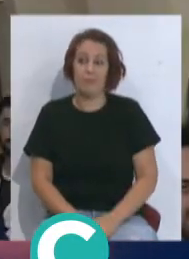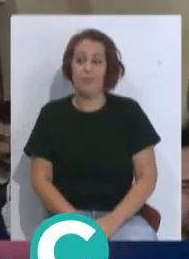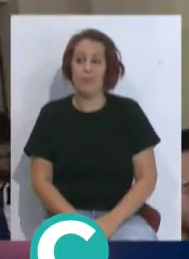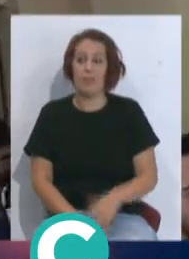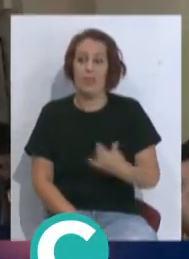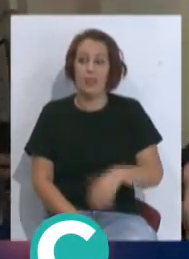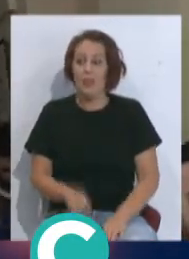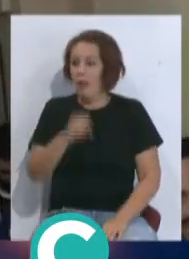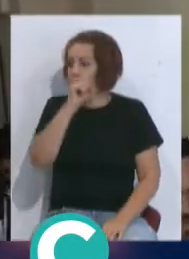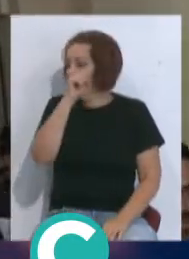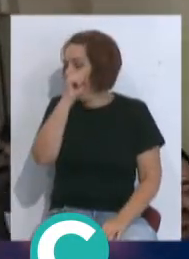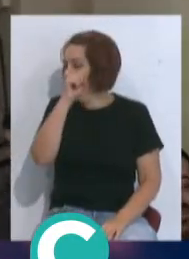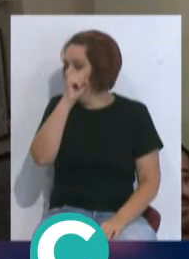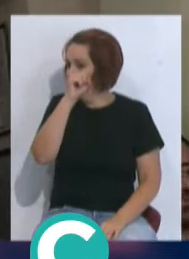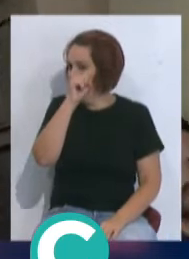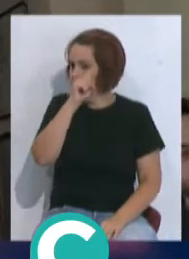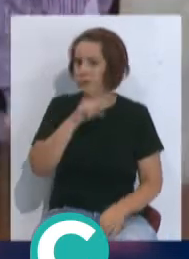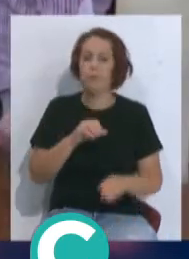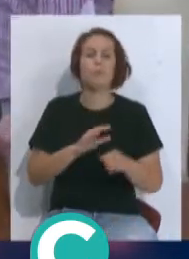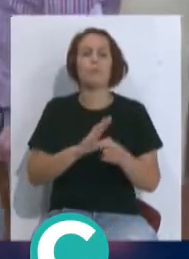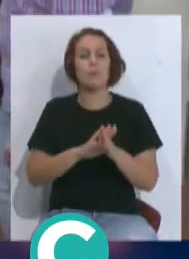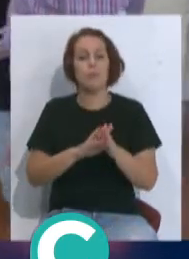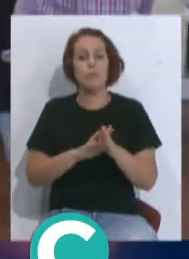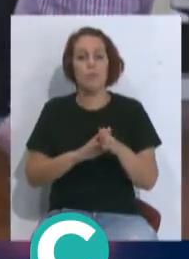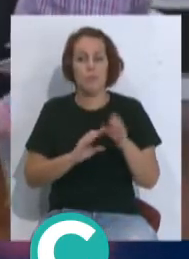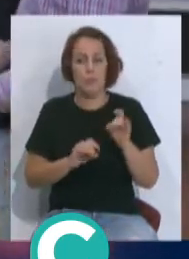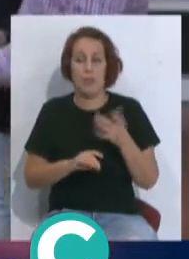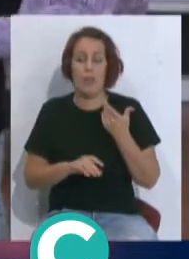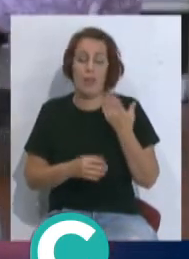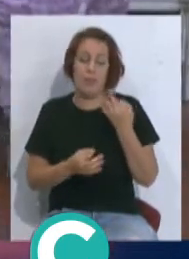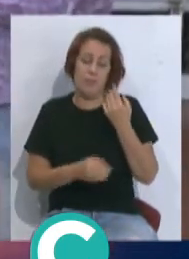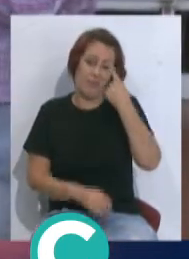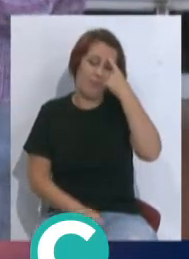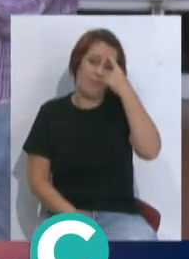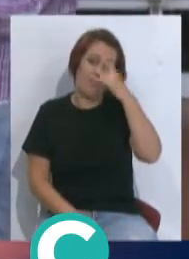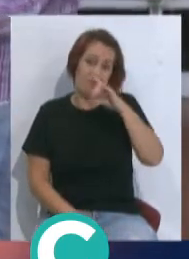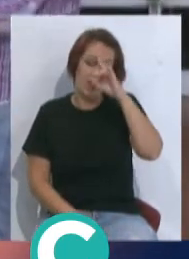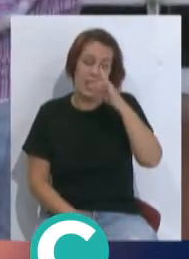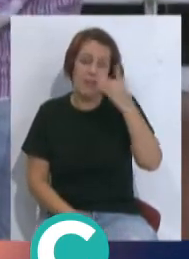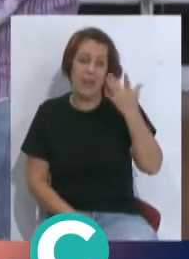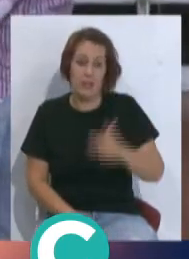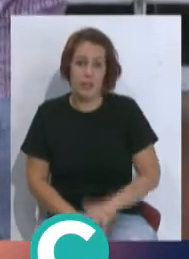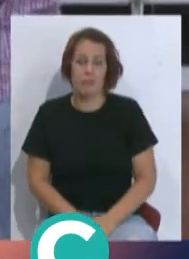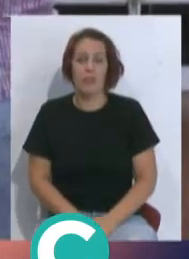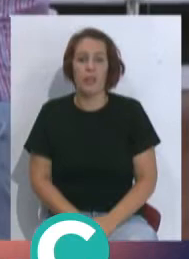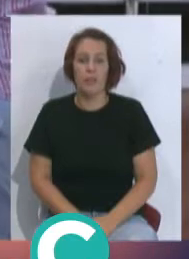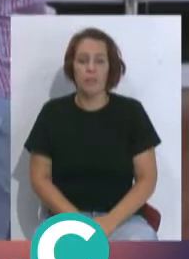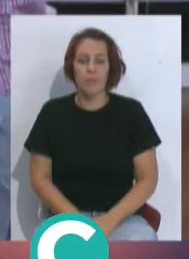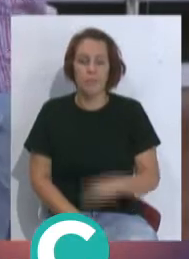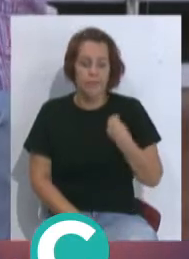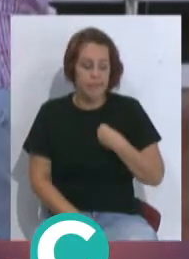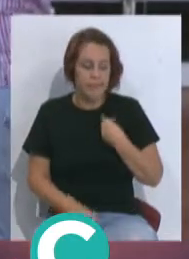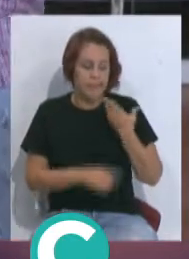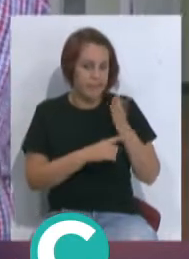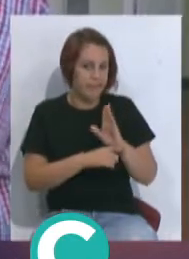hemos empezado con carga, tenemos que seguir con ella. Pero sí que has echado en falta, ¿no? Me imagino esa iniciativa de sí, bueno, que una se